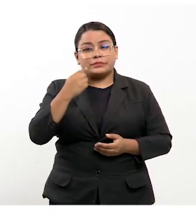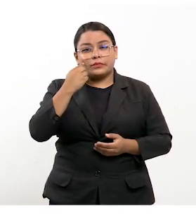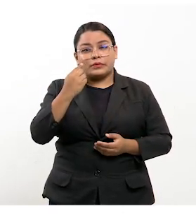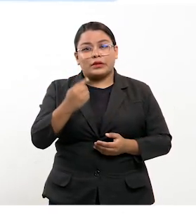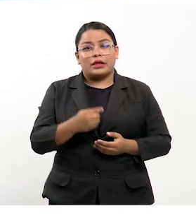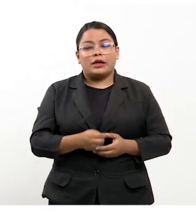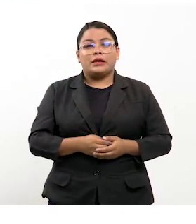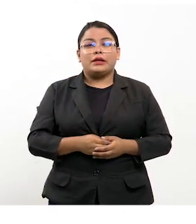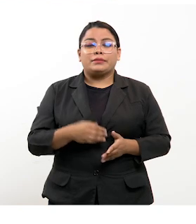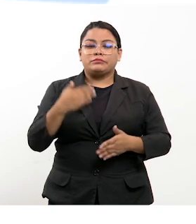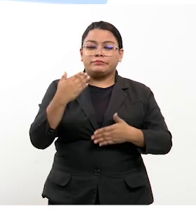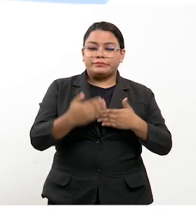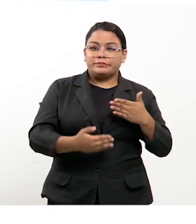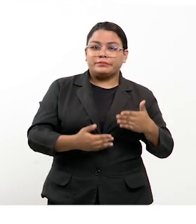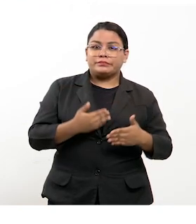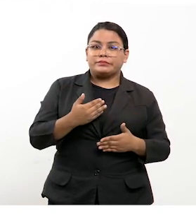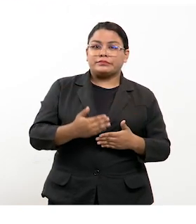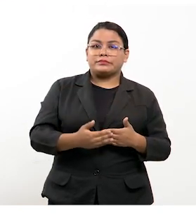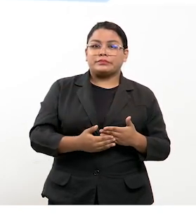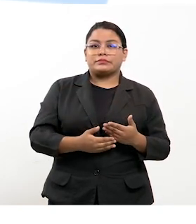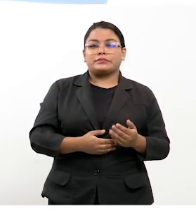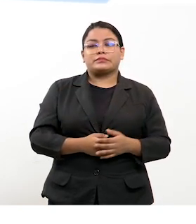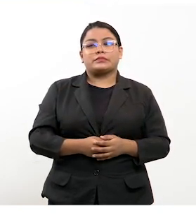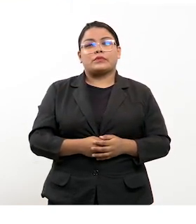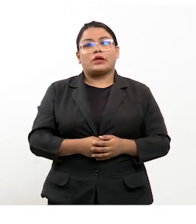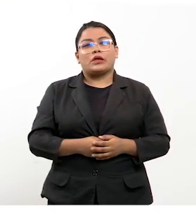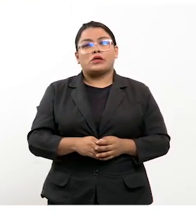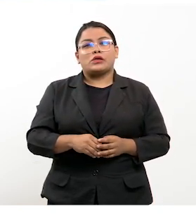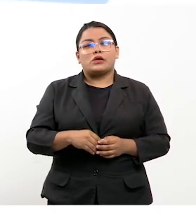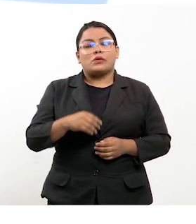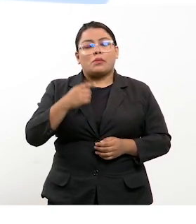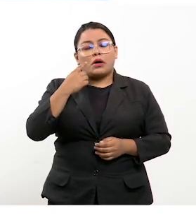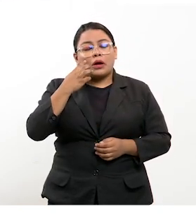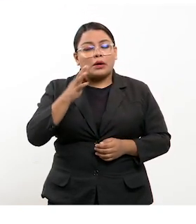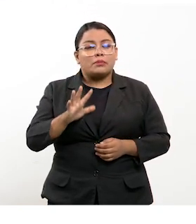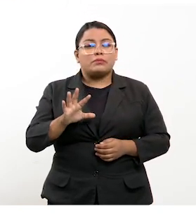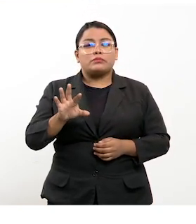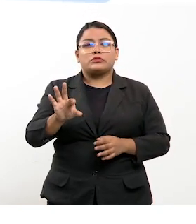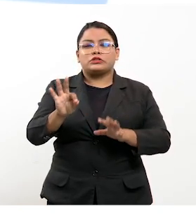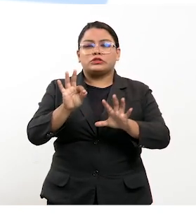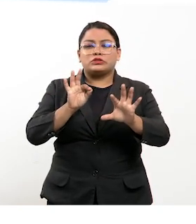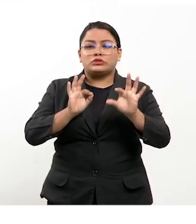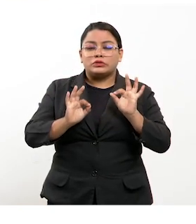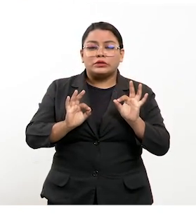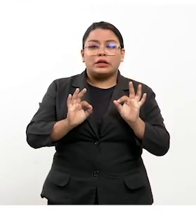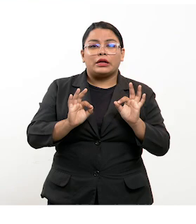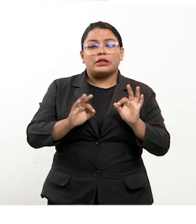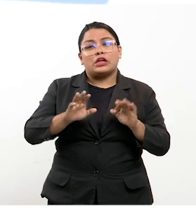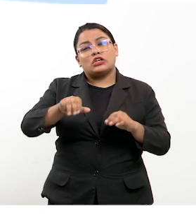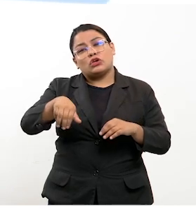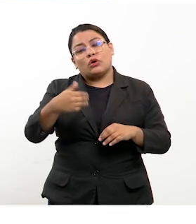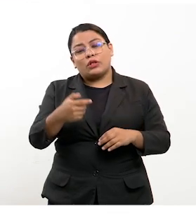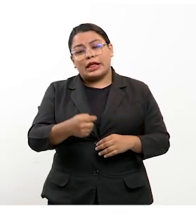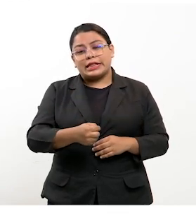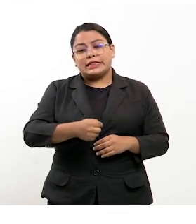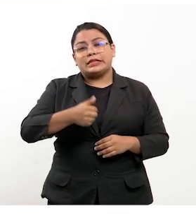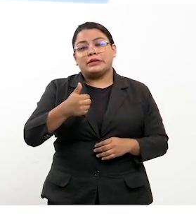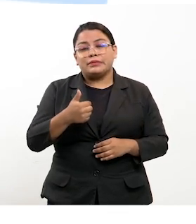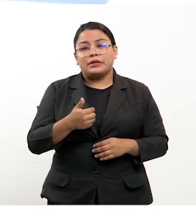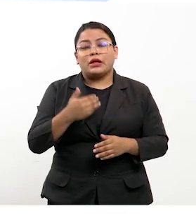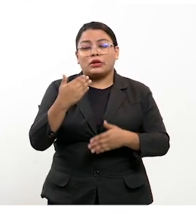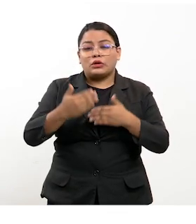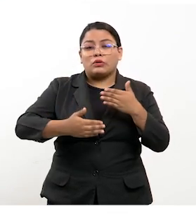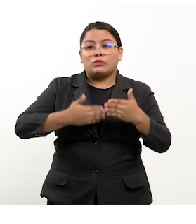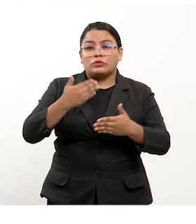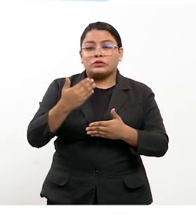la siguiente acción, que es la supresión de aquellos indicadores de logro que tienen que ver con procesos como la